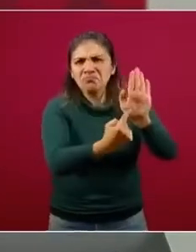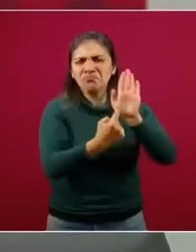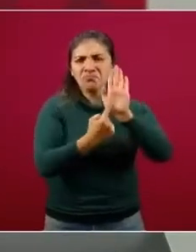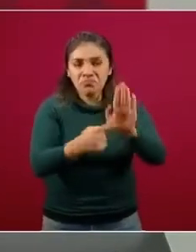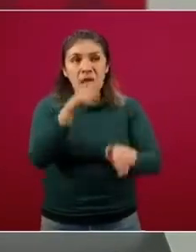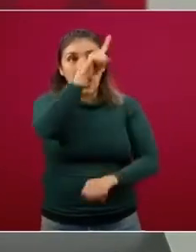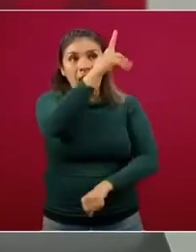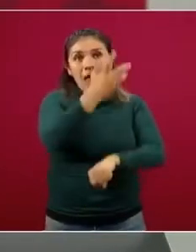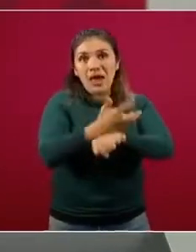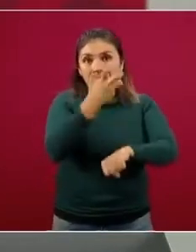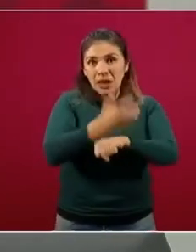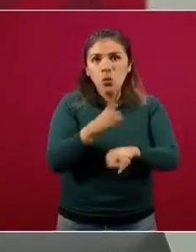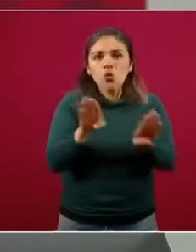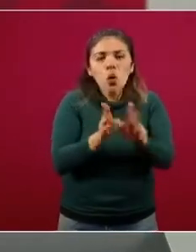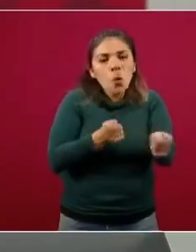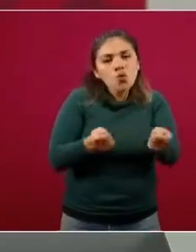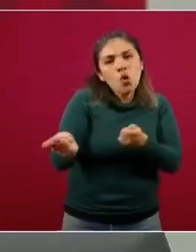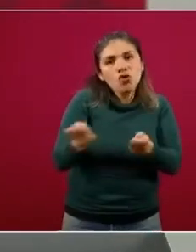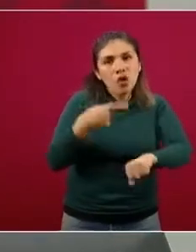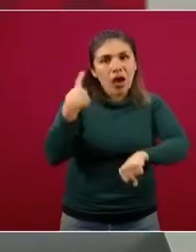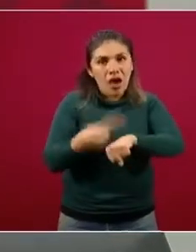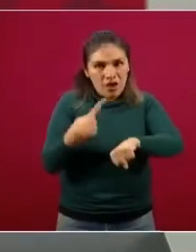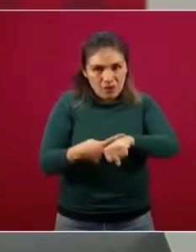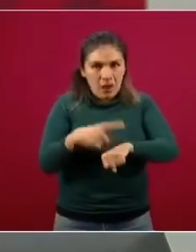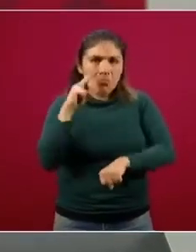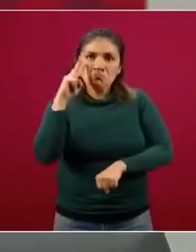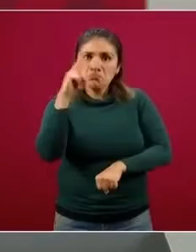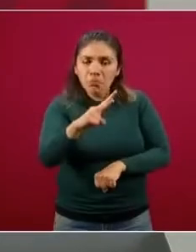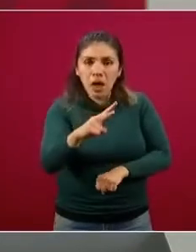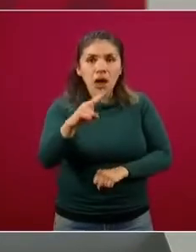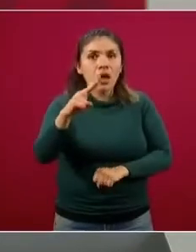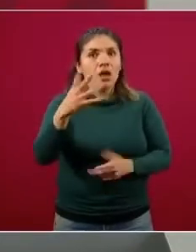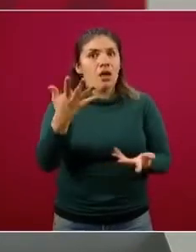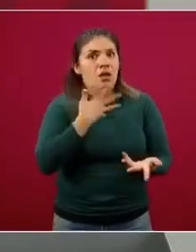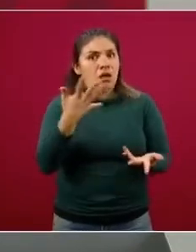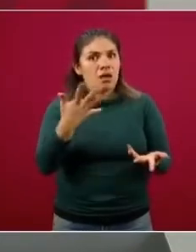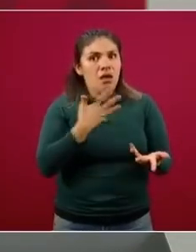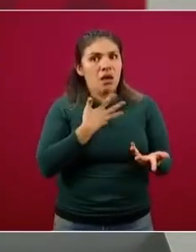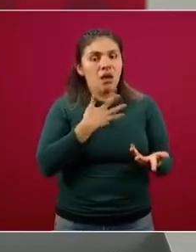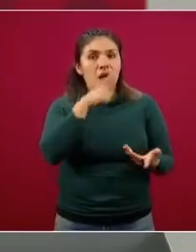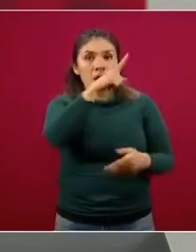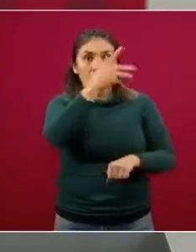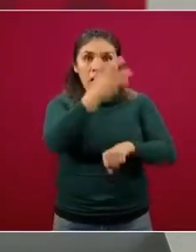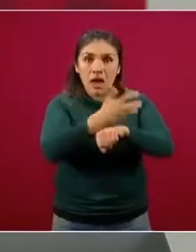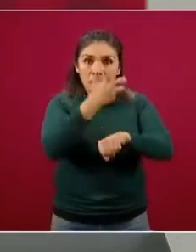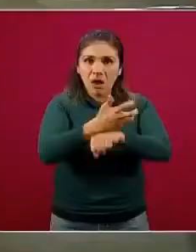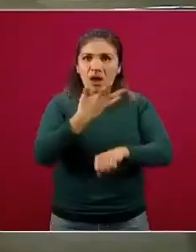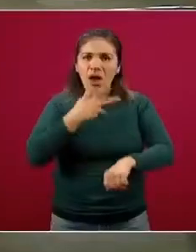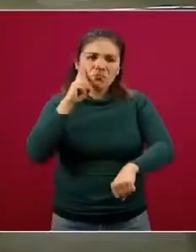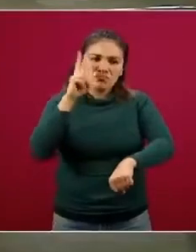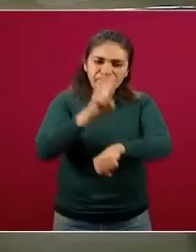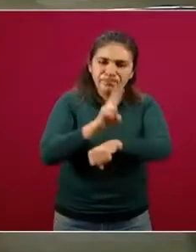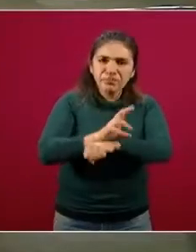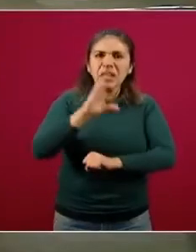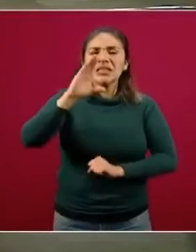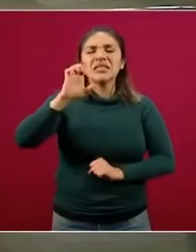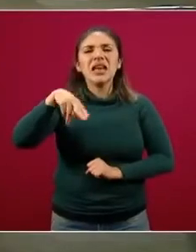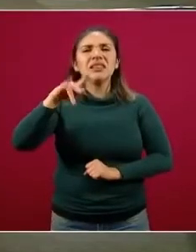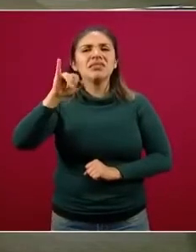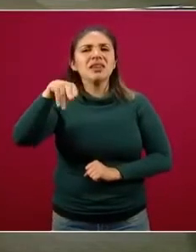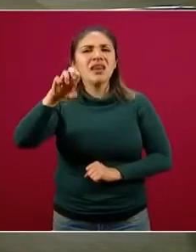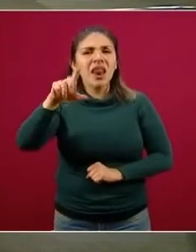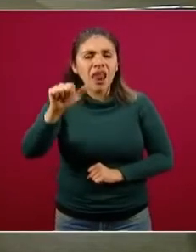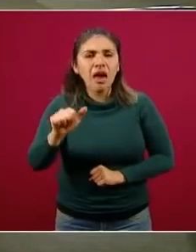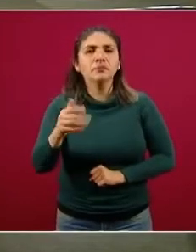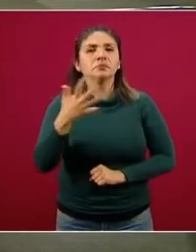Estados Unidos, los Centros de Control de Enfermedades, y se puede ver la enorme analogía que hay. En Estados Unidos hay vigilancia centinela, aquí también hay vigilancia centinela,